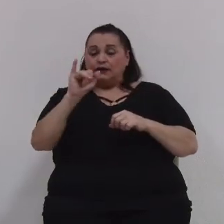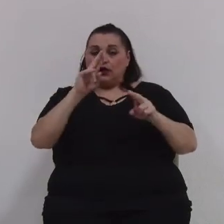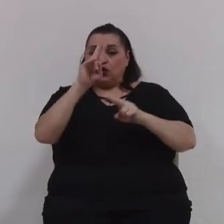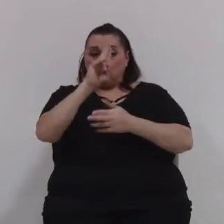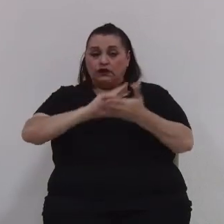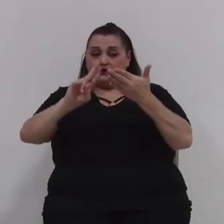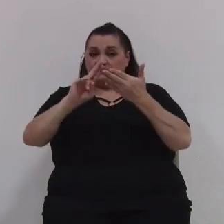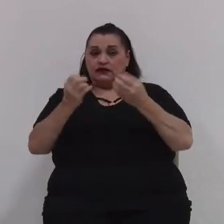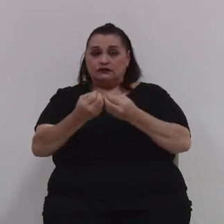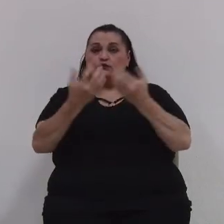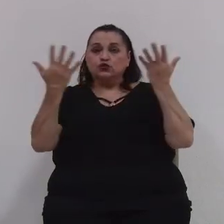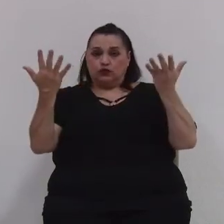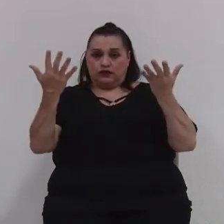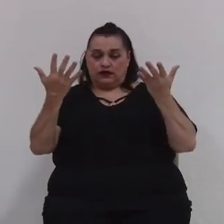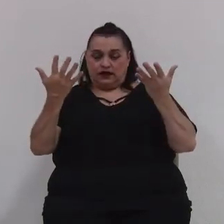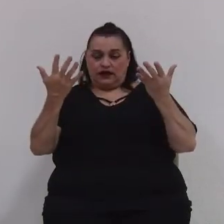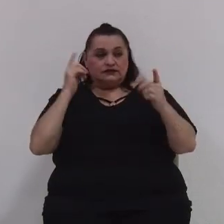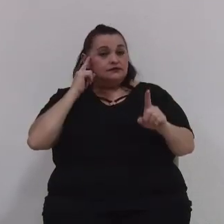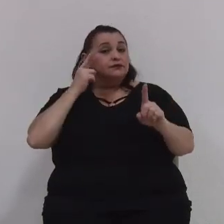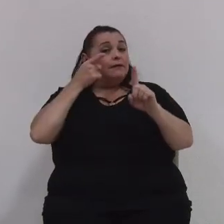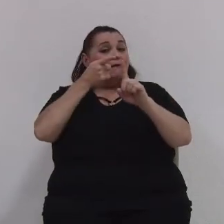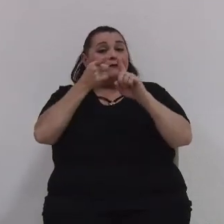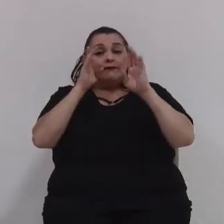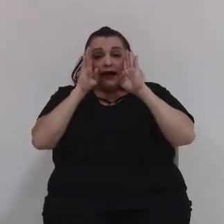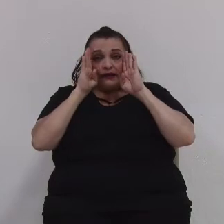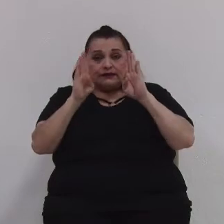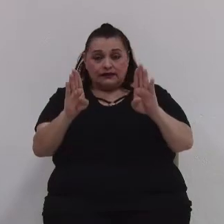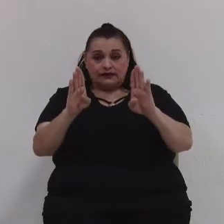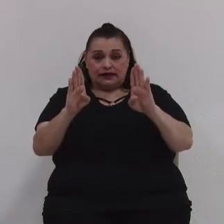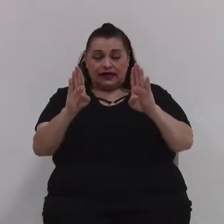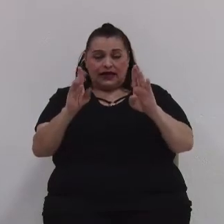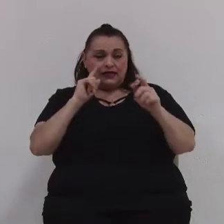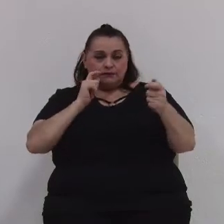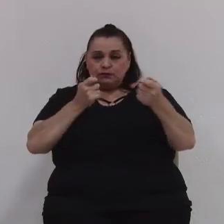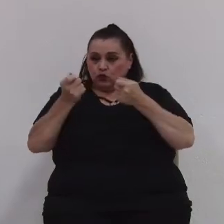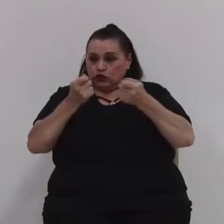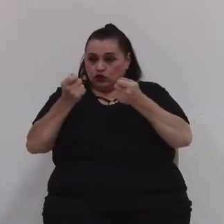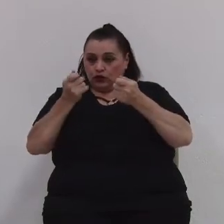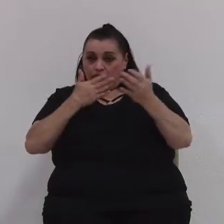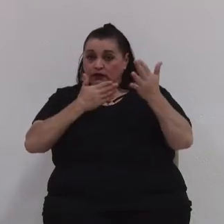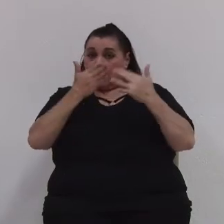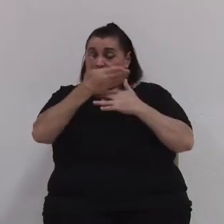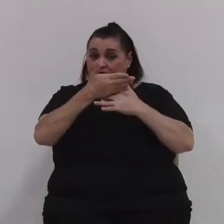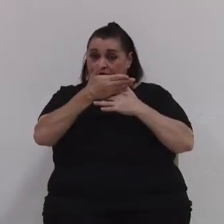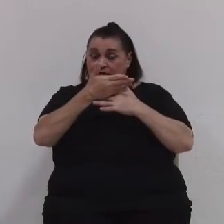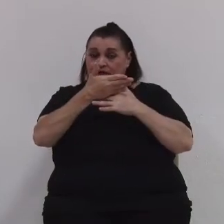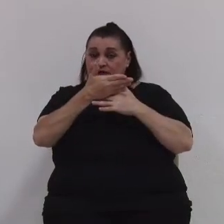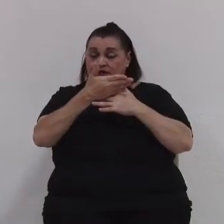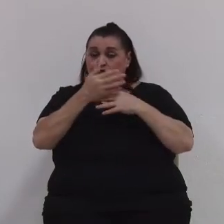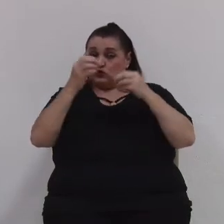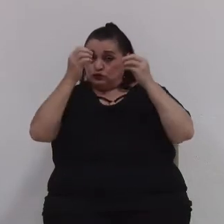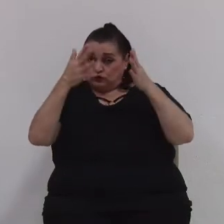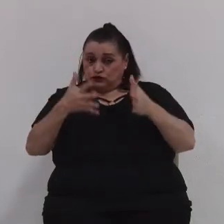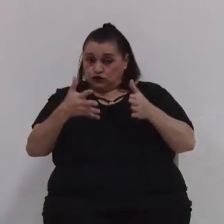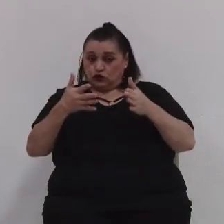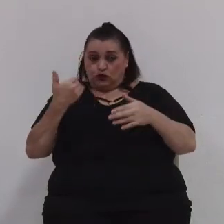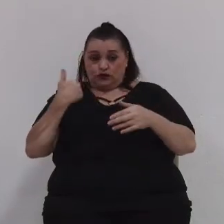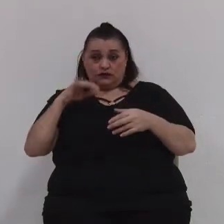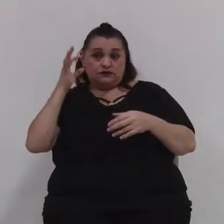universidades públicas para atender, monitorear a través de los docentes y las